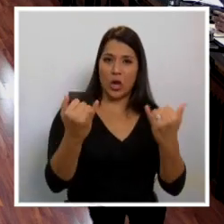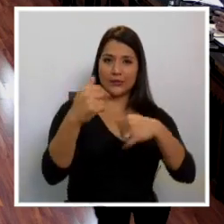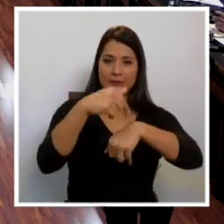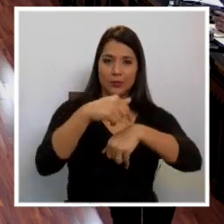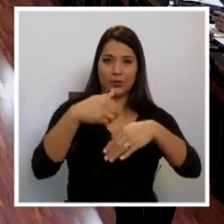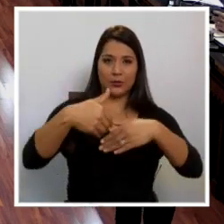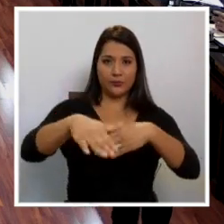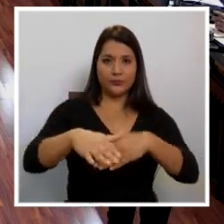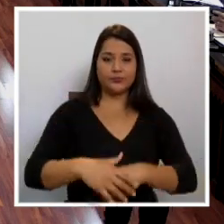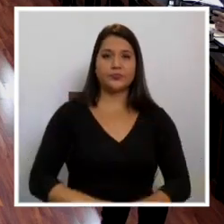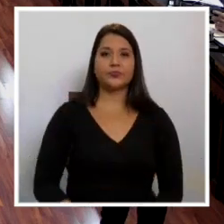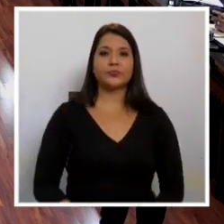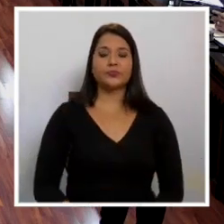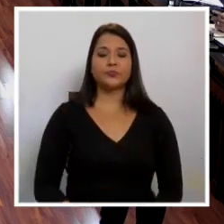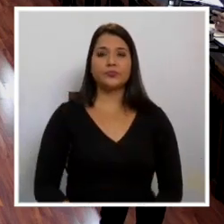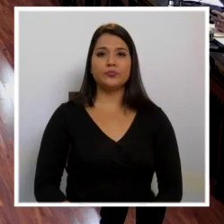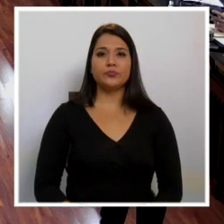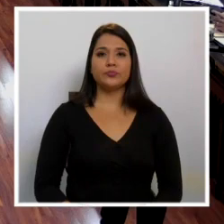momento.